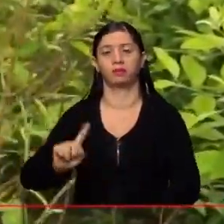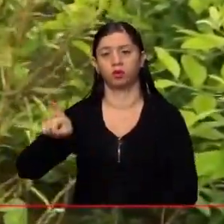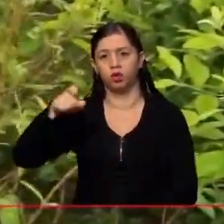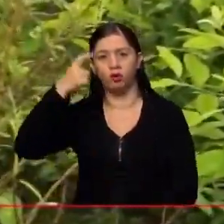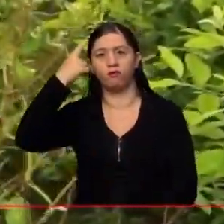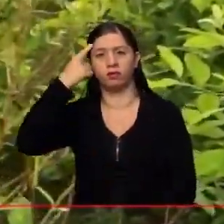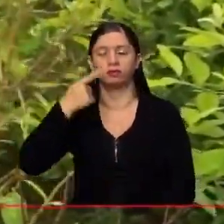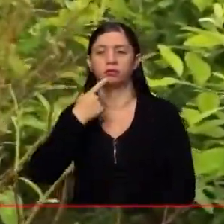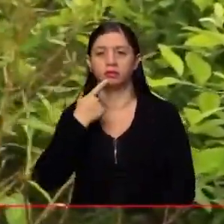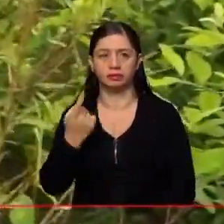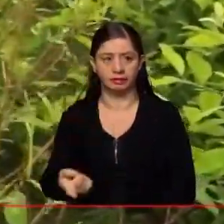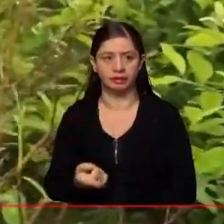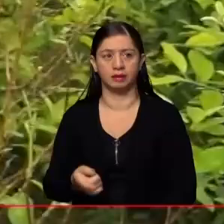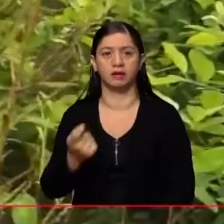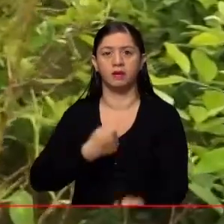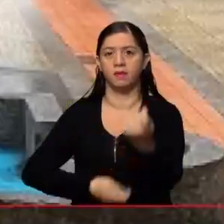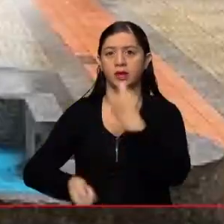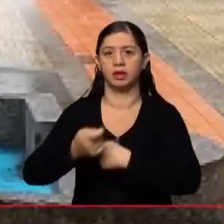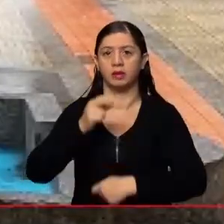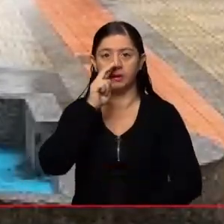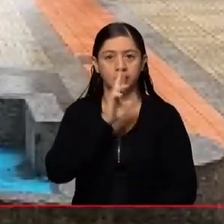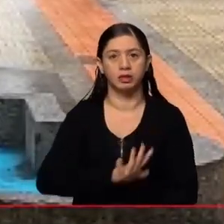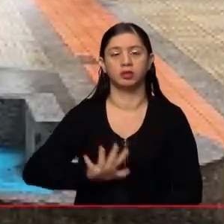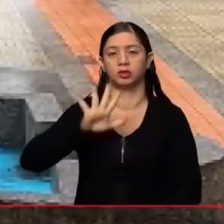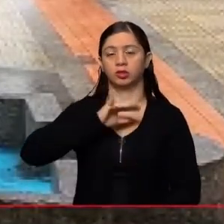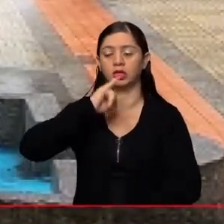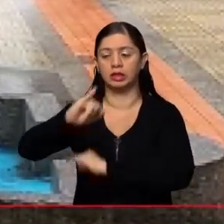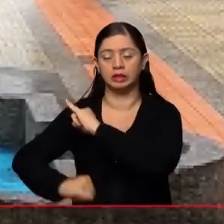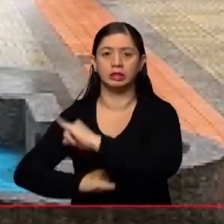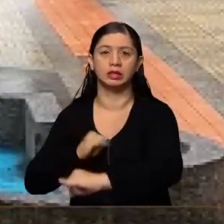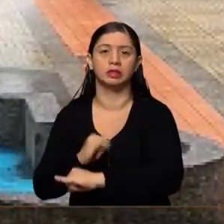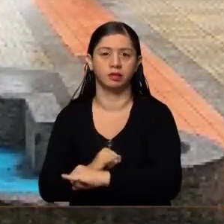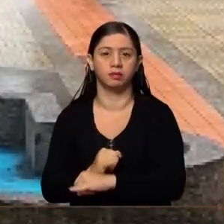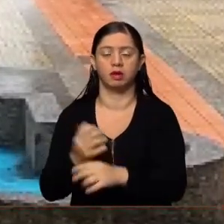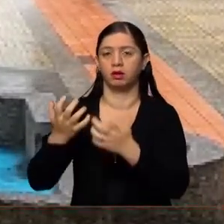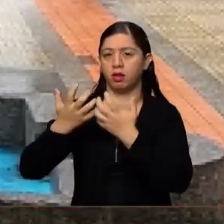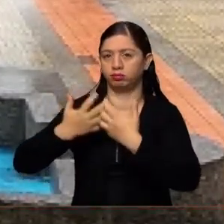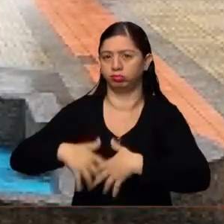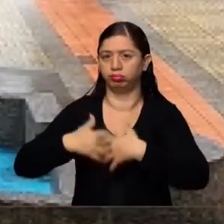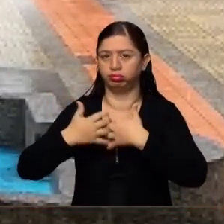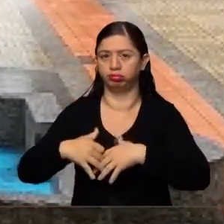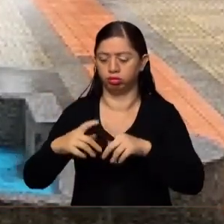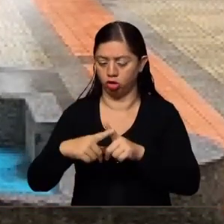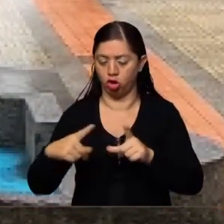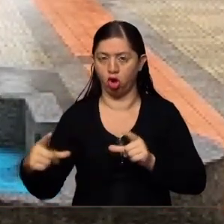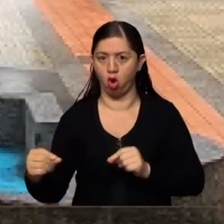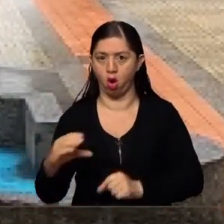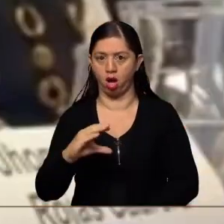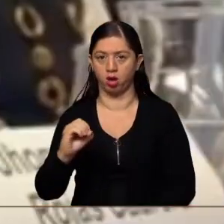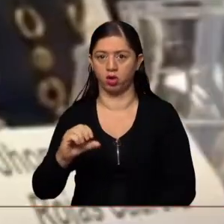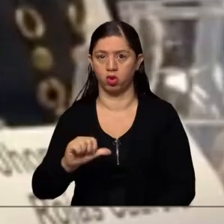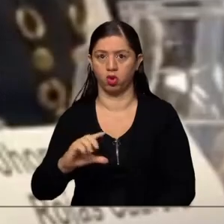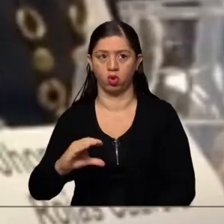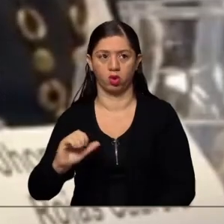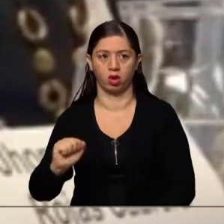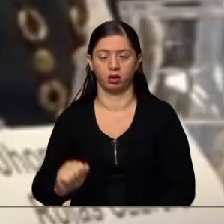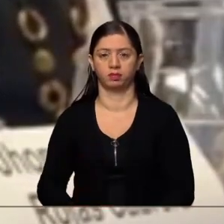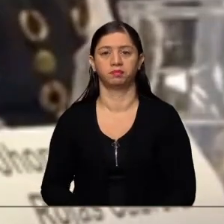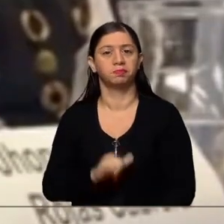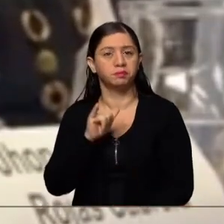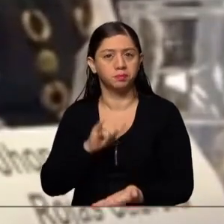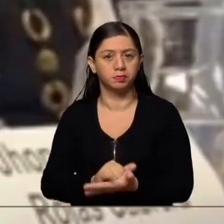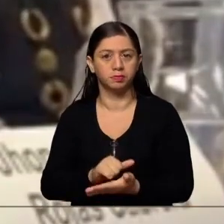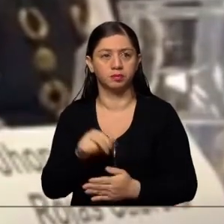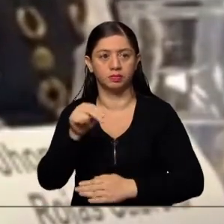que haya un mercado nacional e internacional para la tecnificación e industrialización de la hoja de coca. Por eso,